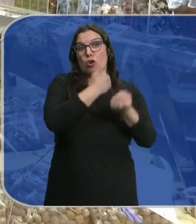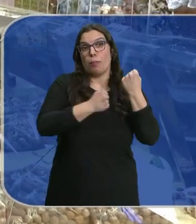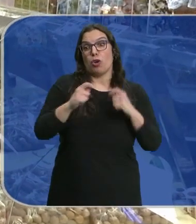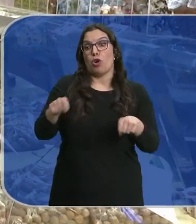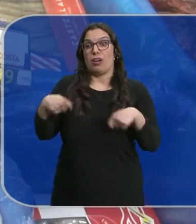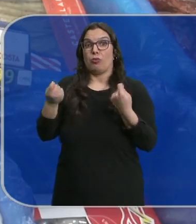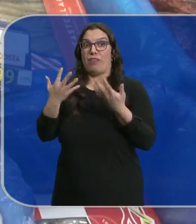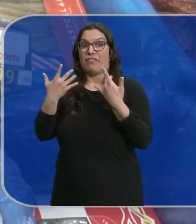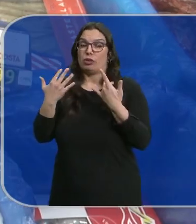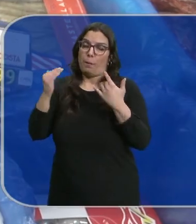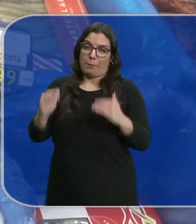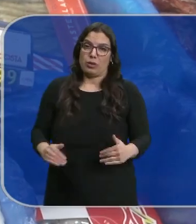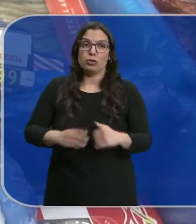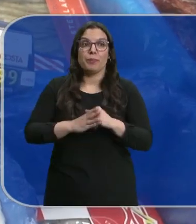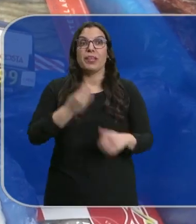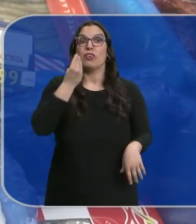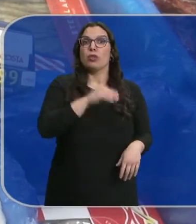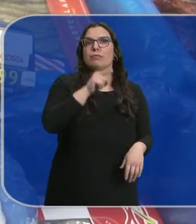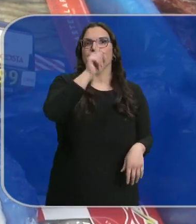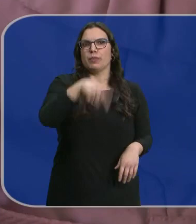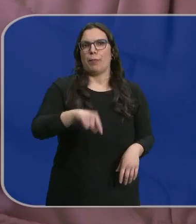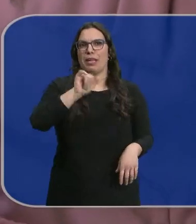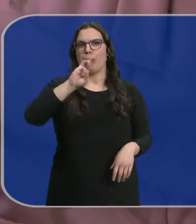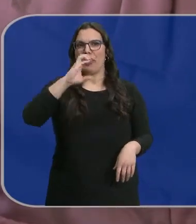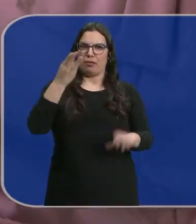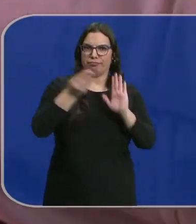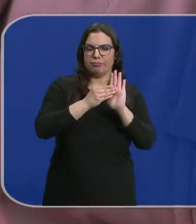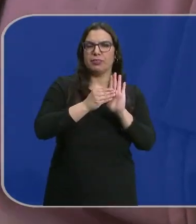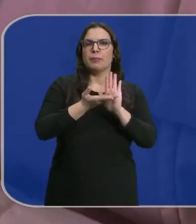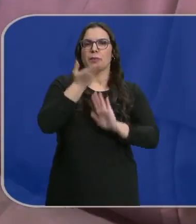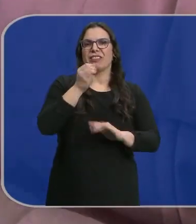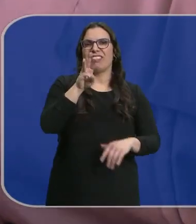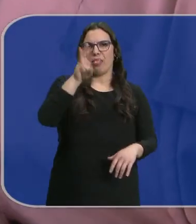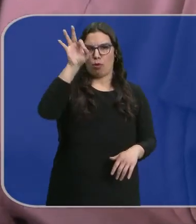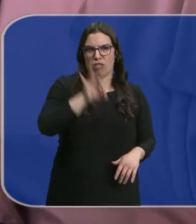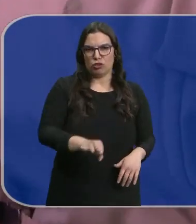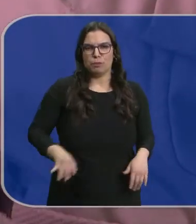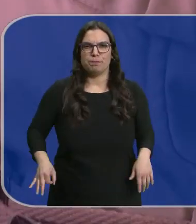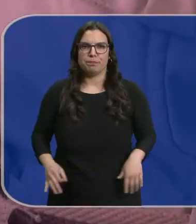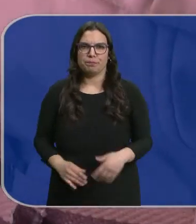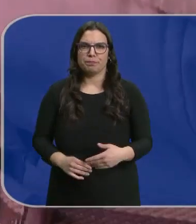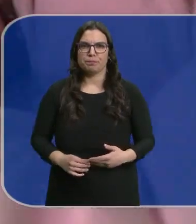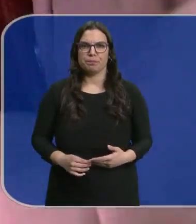lo fresco. Los congelados también figuran en el IPC y han subido un 13%.